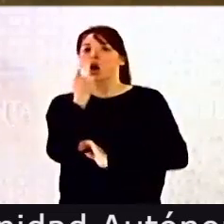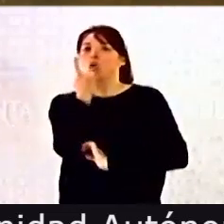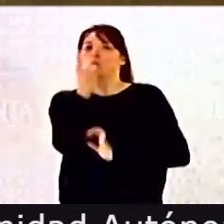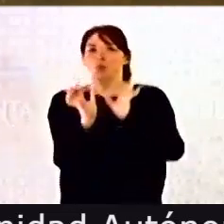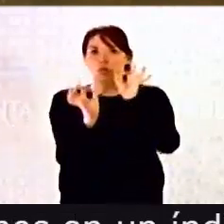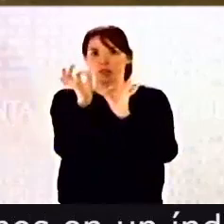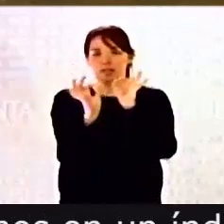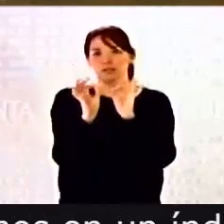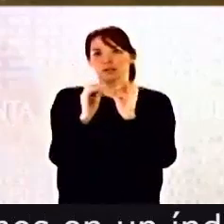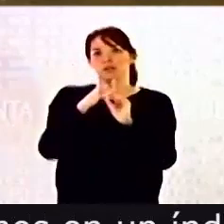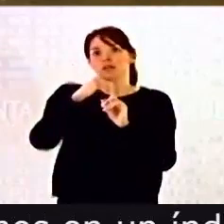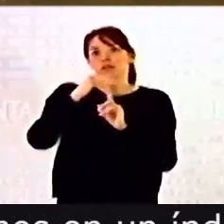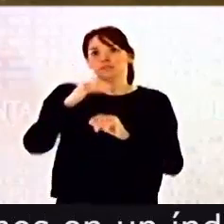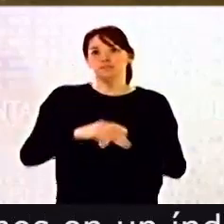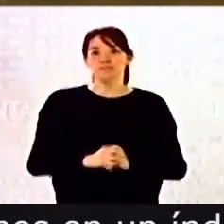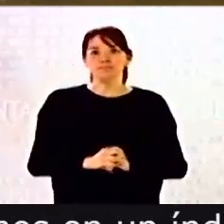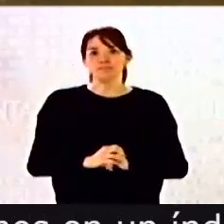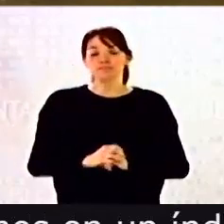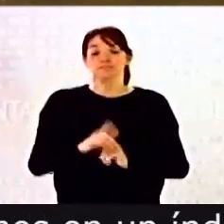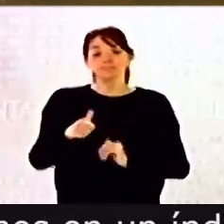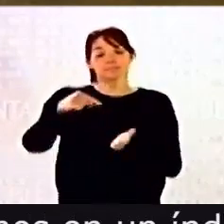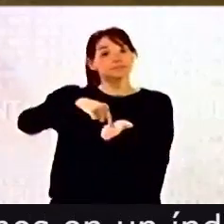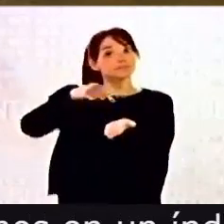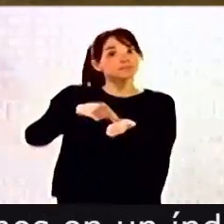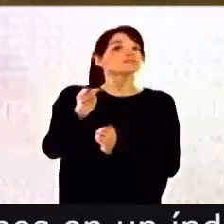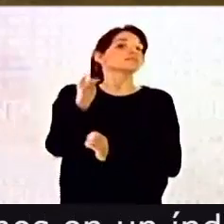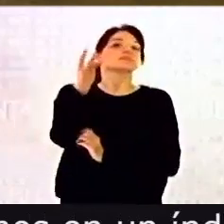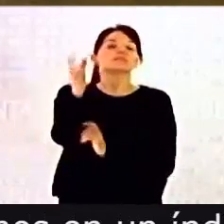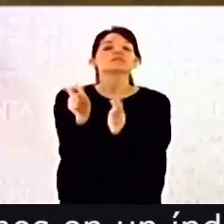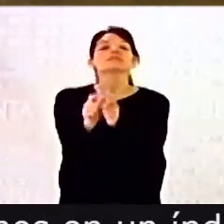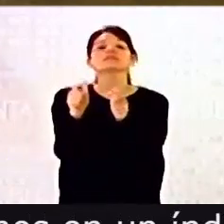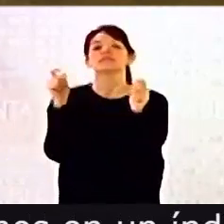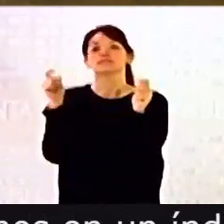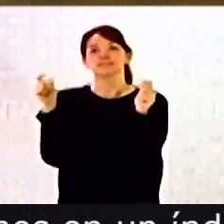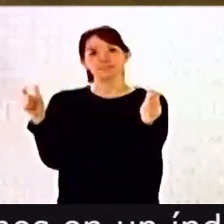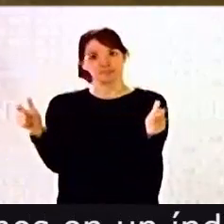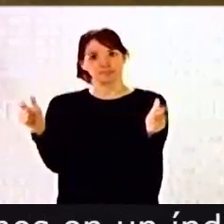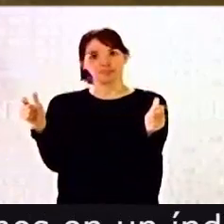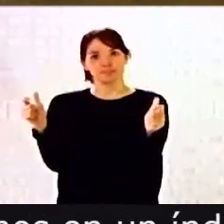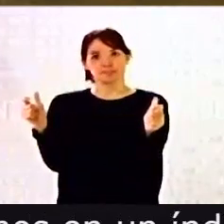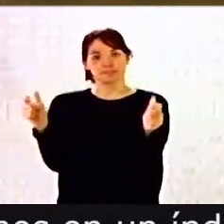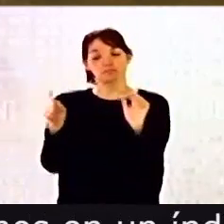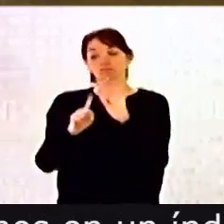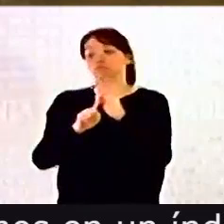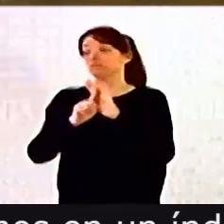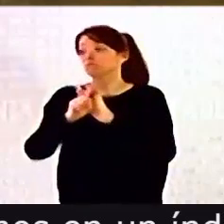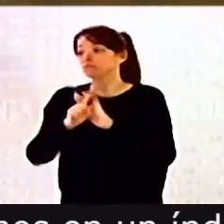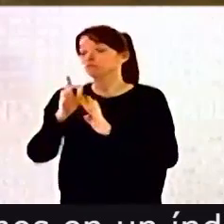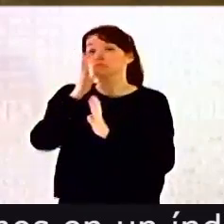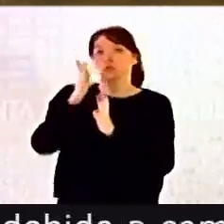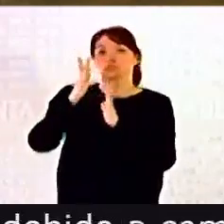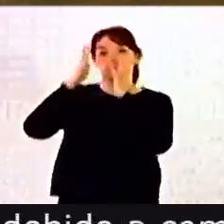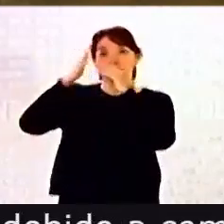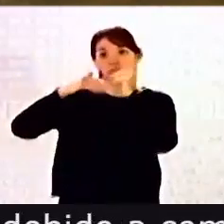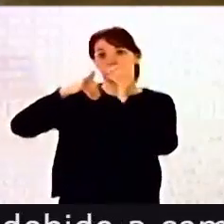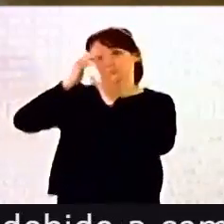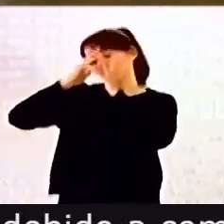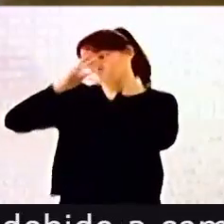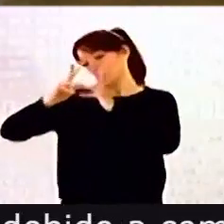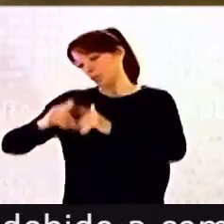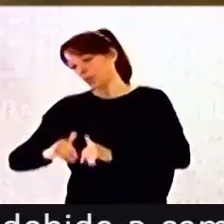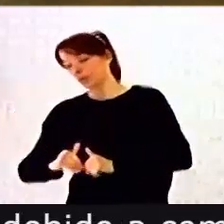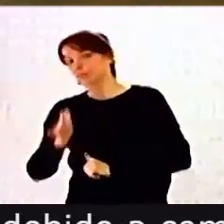lo tanto, esa tasa RO ha aumentado y ha aumentado debido a cómo se hacen los cálculos por el incremento